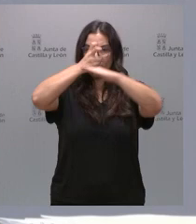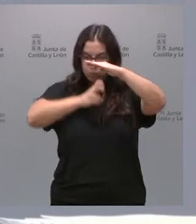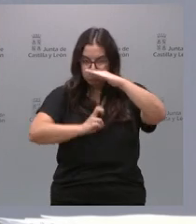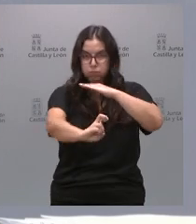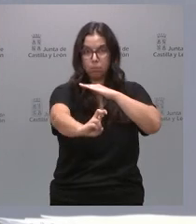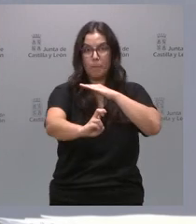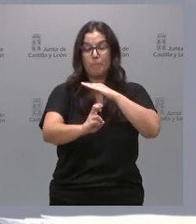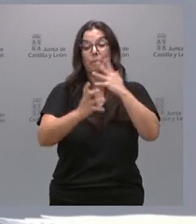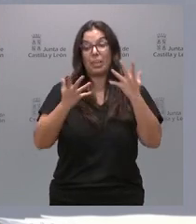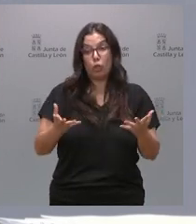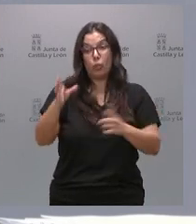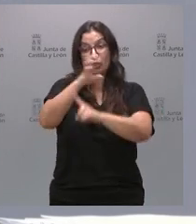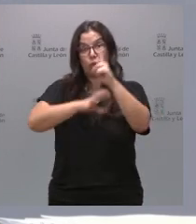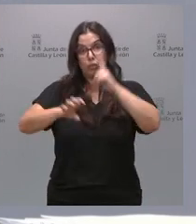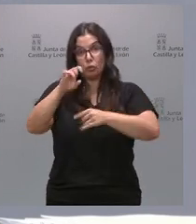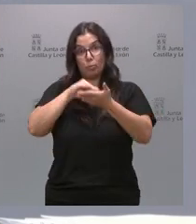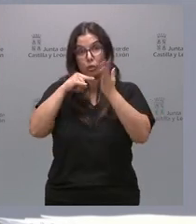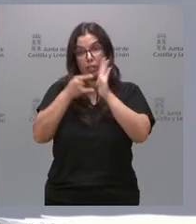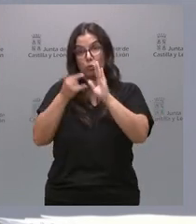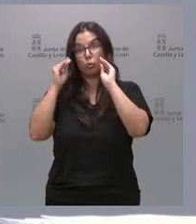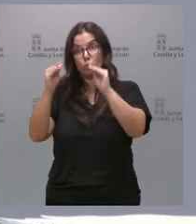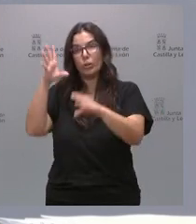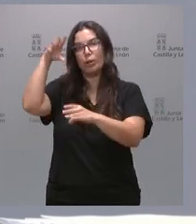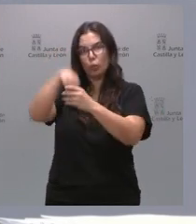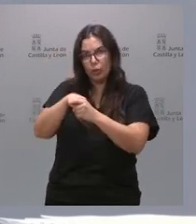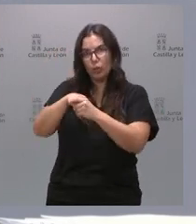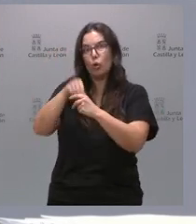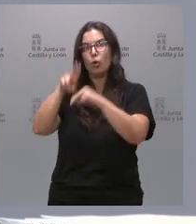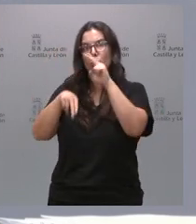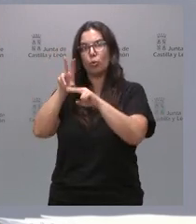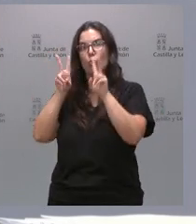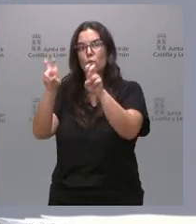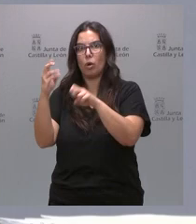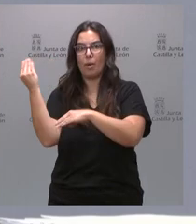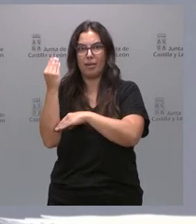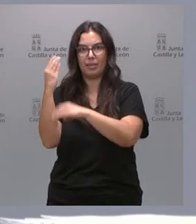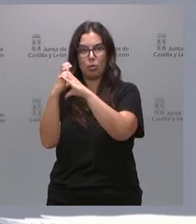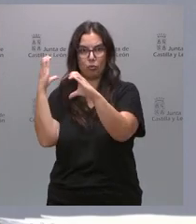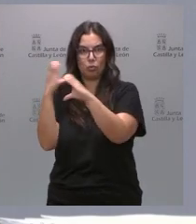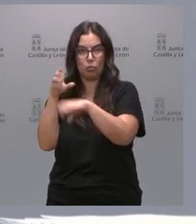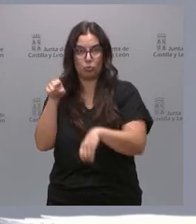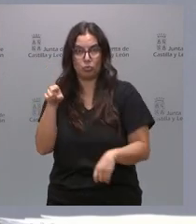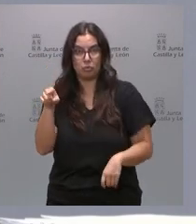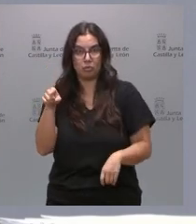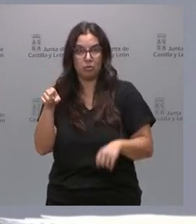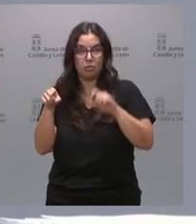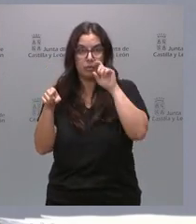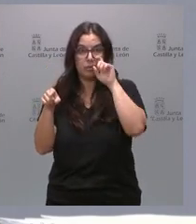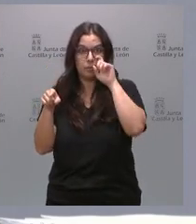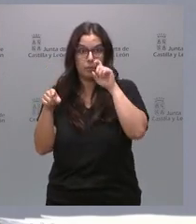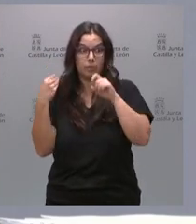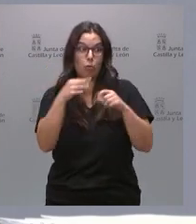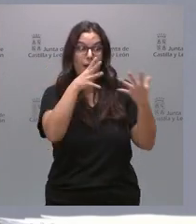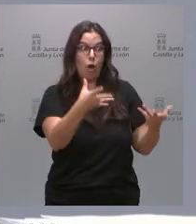de este proyecto de sotoramiento incluiríamos la construcción de una nueva estación de autobuses en Valladolid que vendría a sustituir